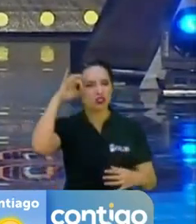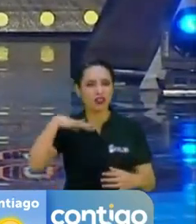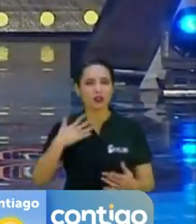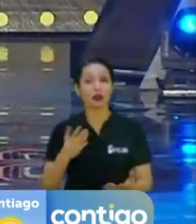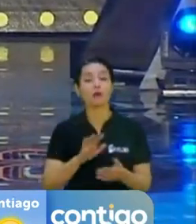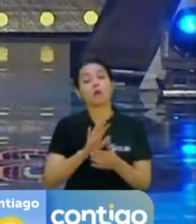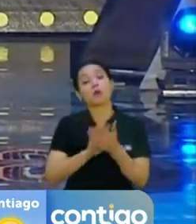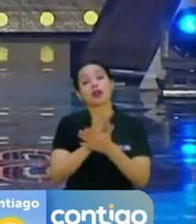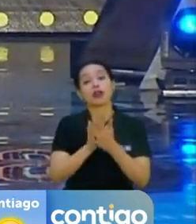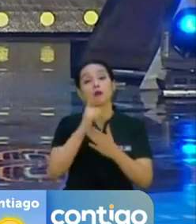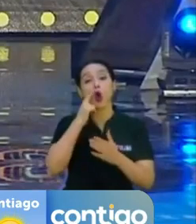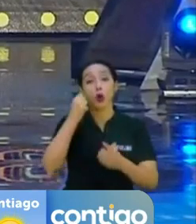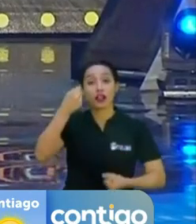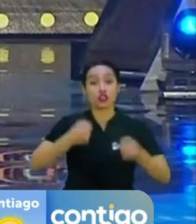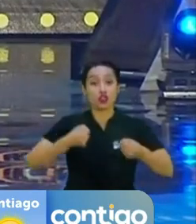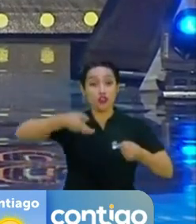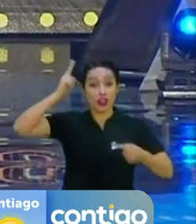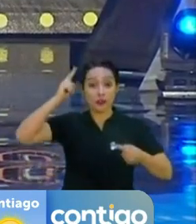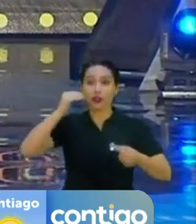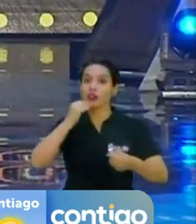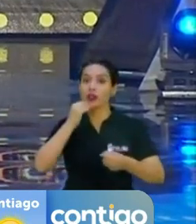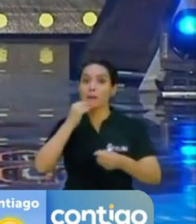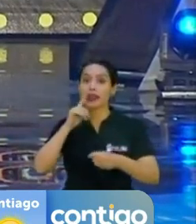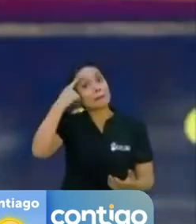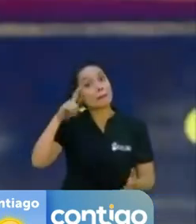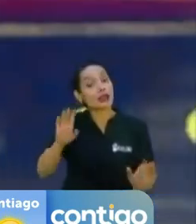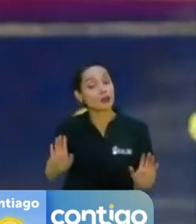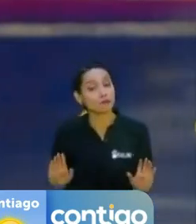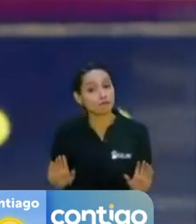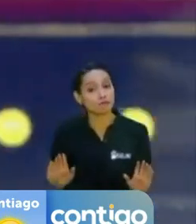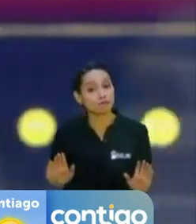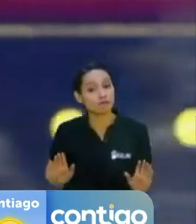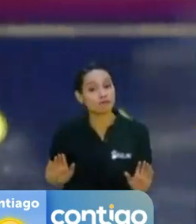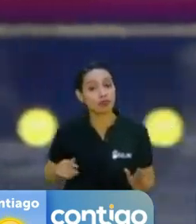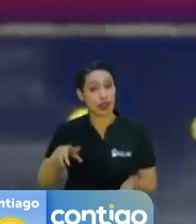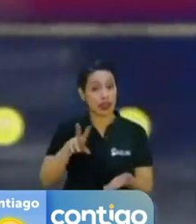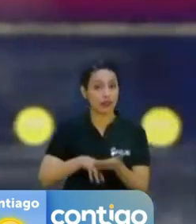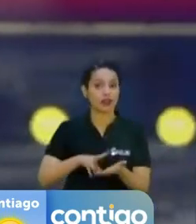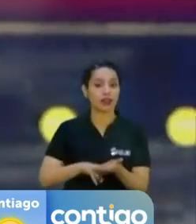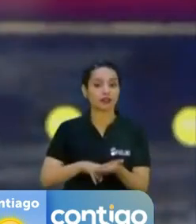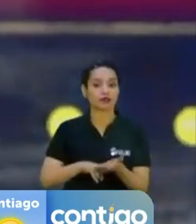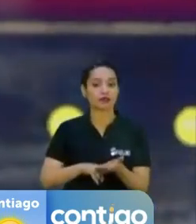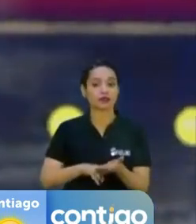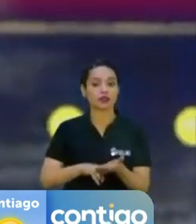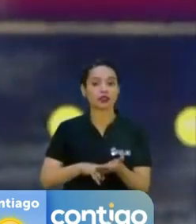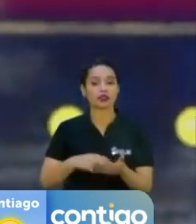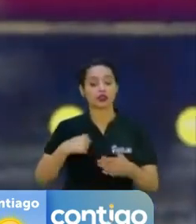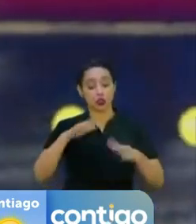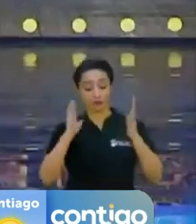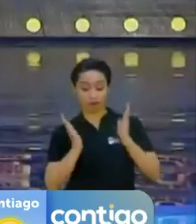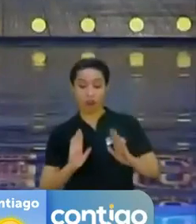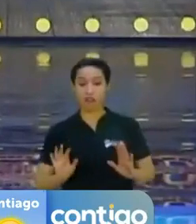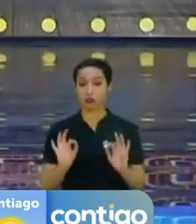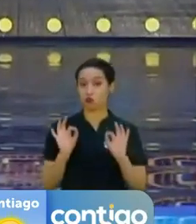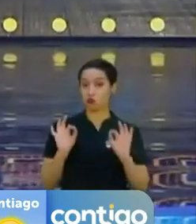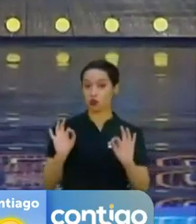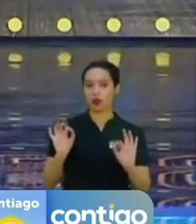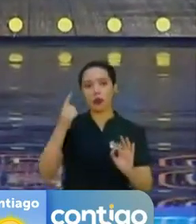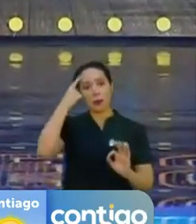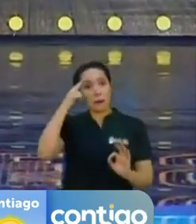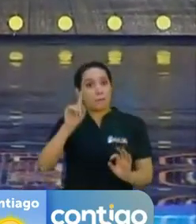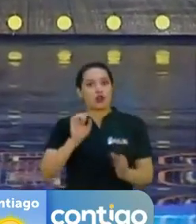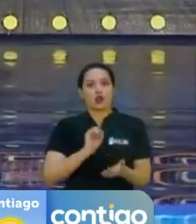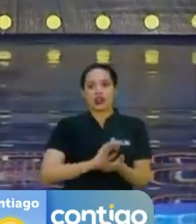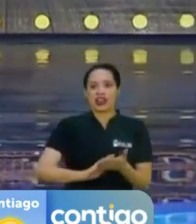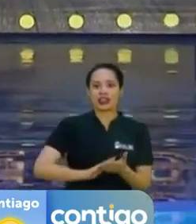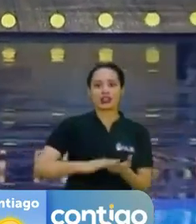de micro y colectiveros. ¿En serio? La verdad es que... Claro, yo me veo así regia estupenda, pero no es gratuito